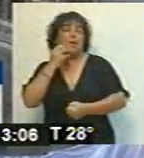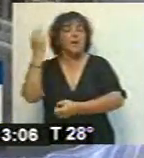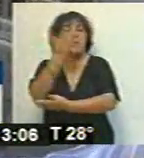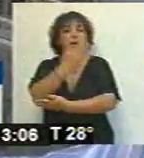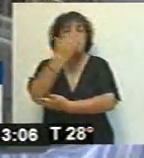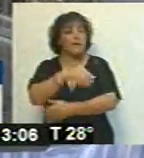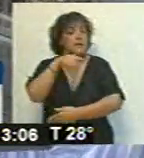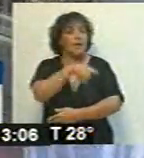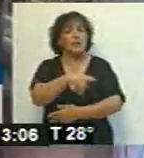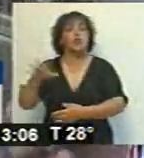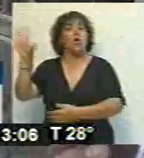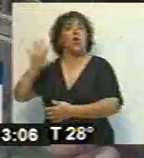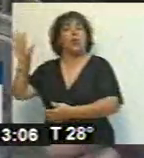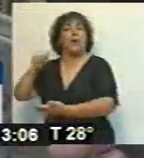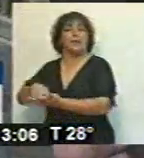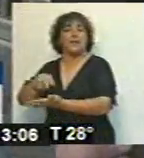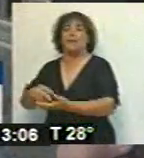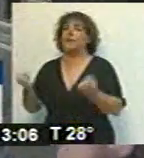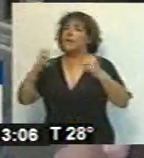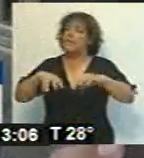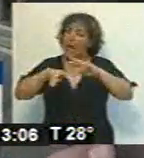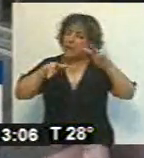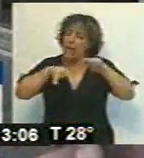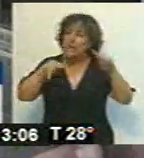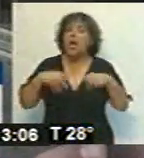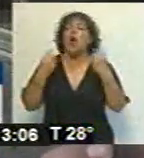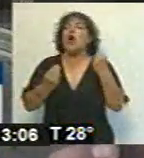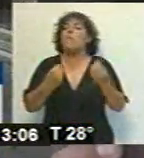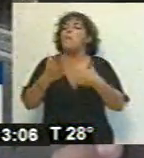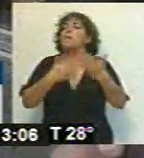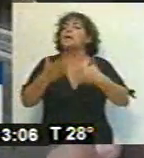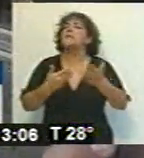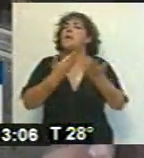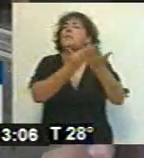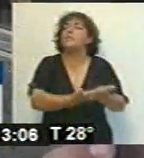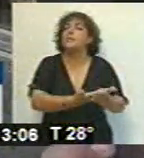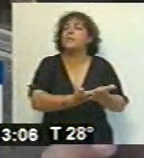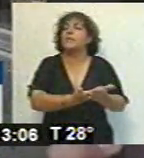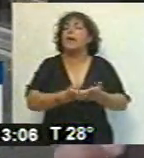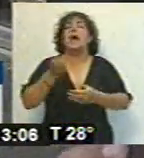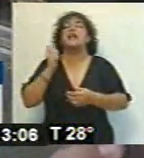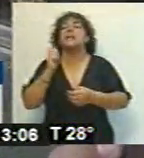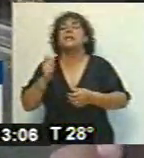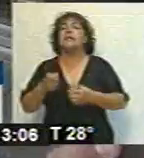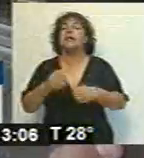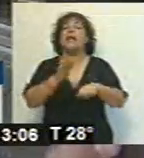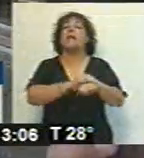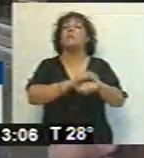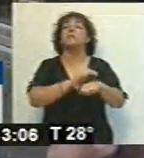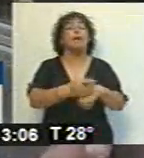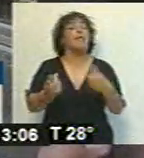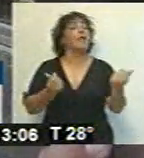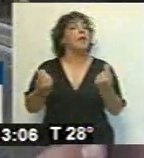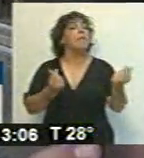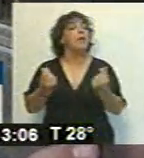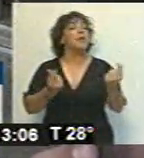de esos departamentos. Habría que empezar a analizar cómo van a hacer para implementarlo, ¿quién sería el que administra ese dinero para